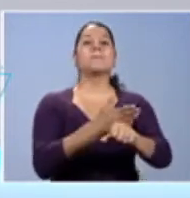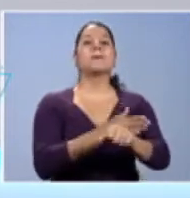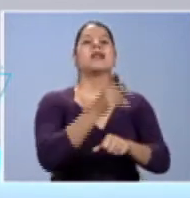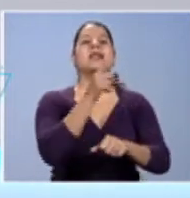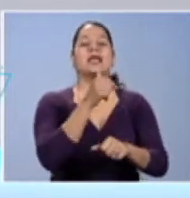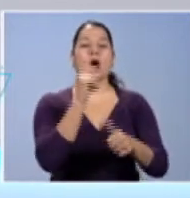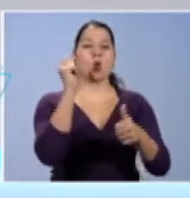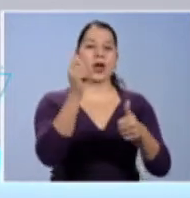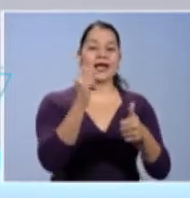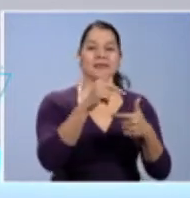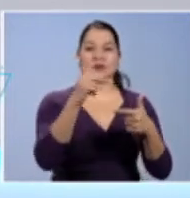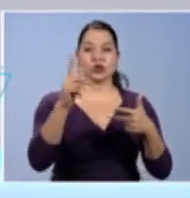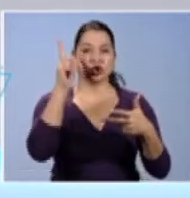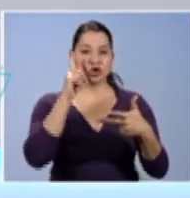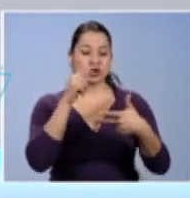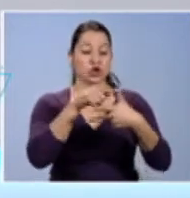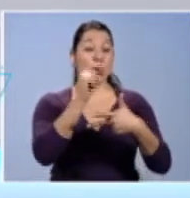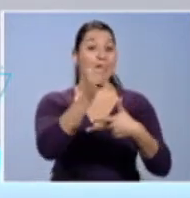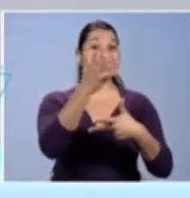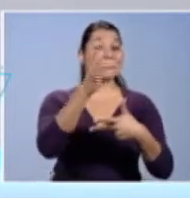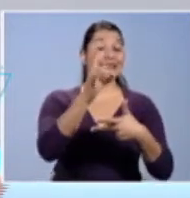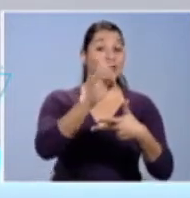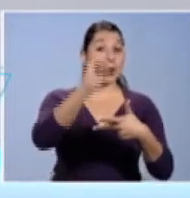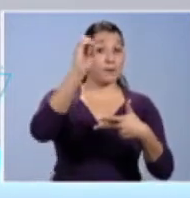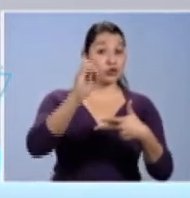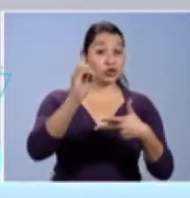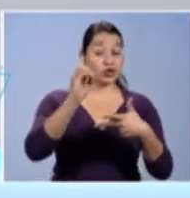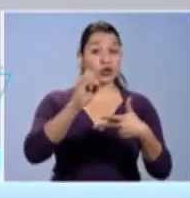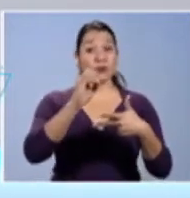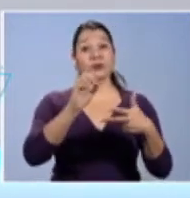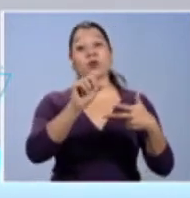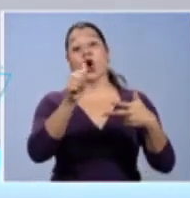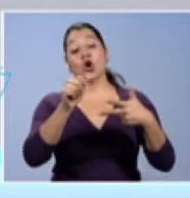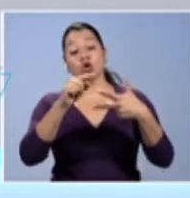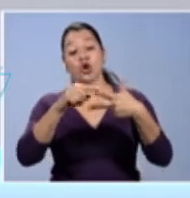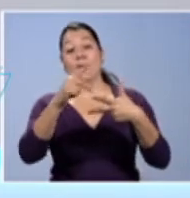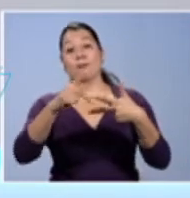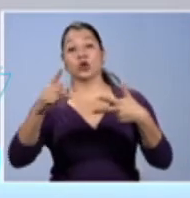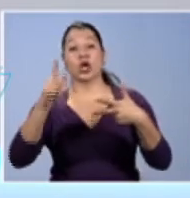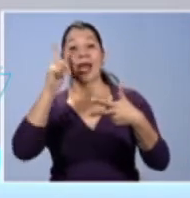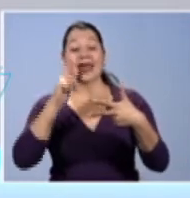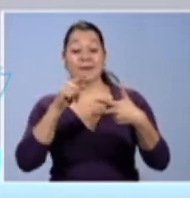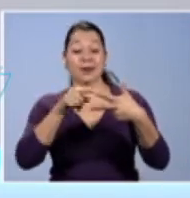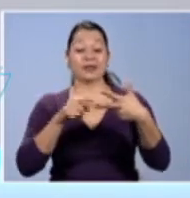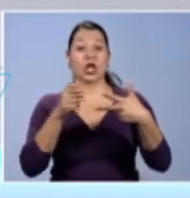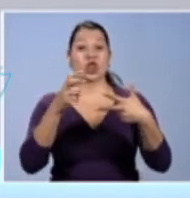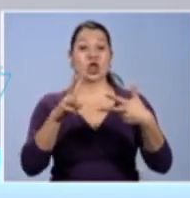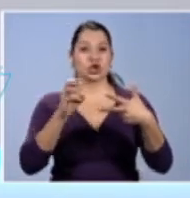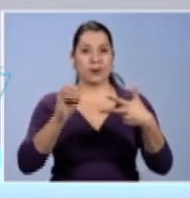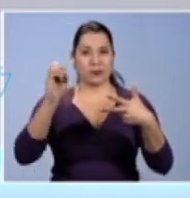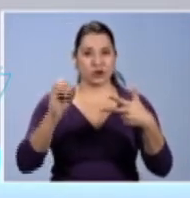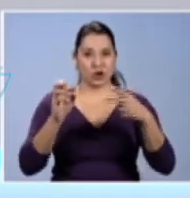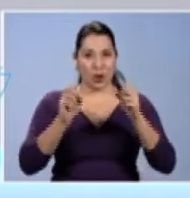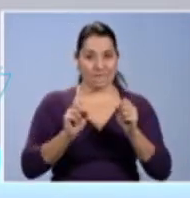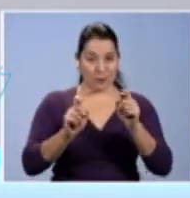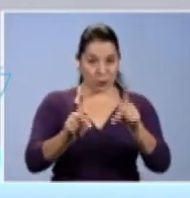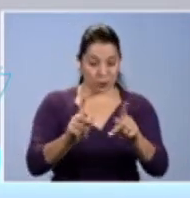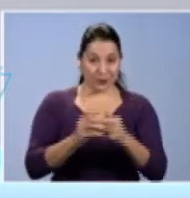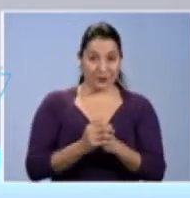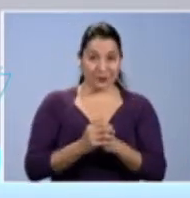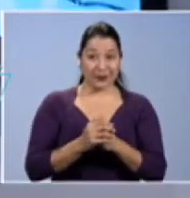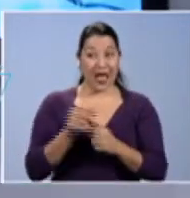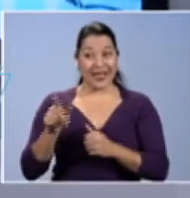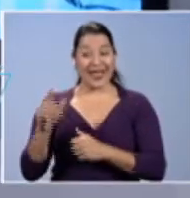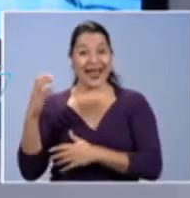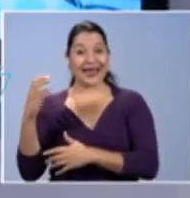caso de Guanacaste un 18%, lo cual llama mucho la atención. Y en las otras zonas costeras como Punta Arenas y Limón un 12%. Entonces digamos que ahí